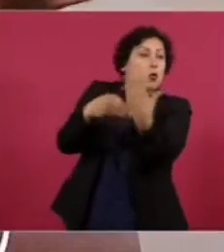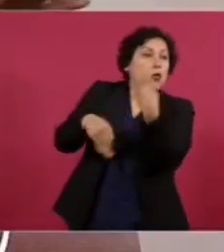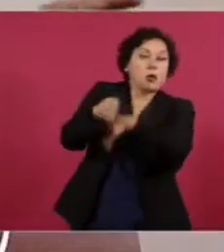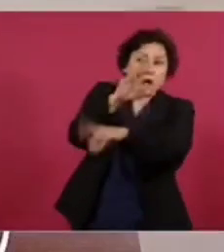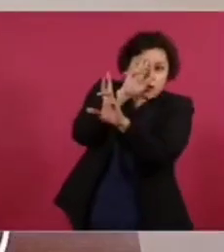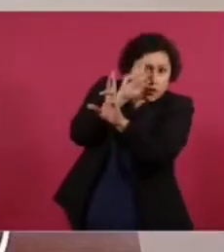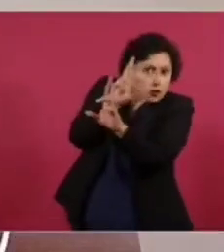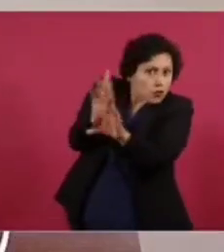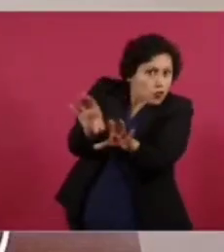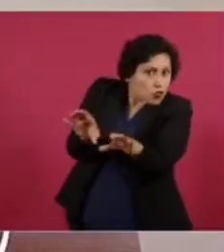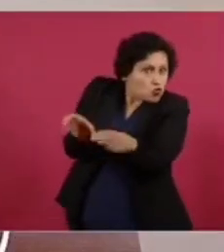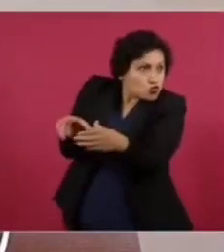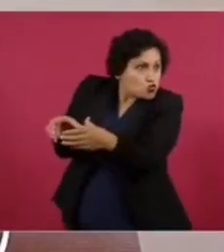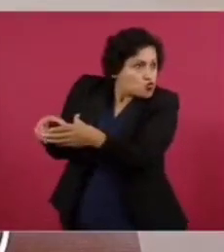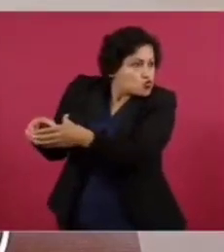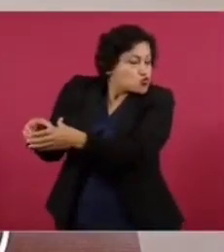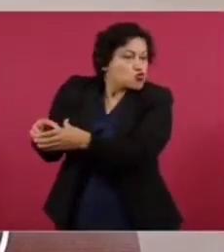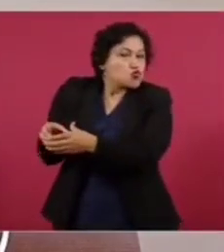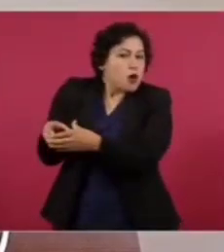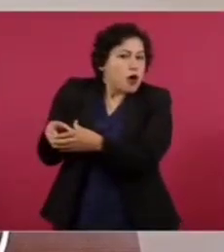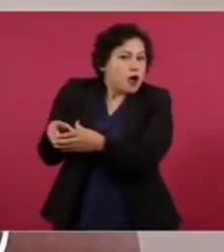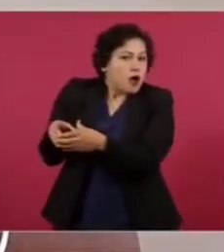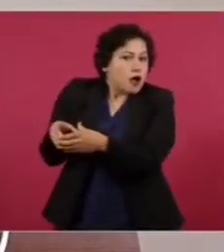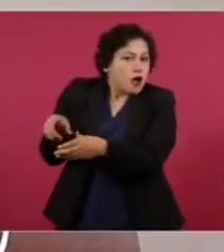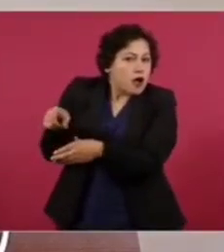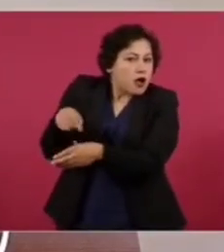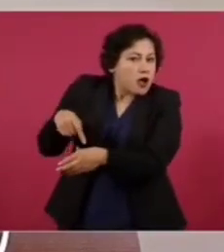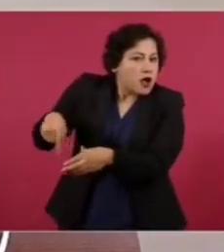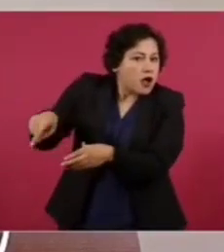privilegiada. Ustedes pueden calumniar